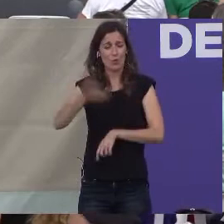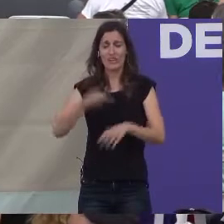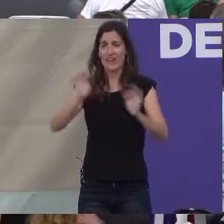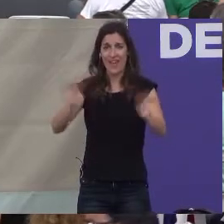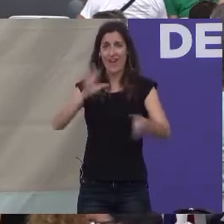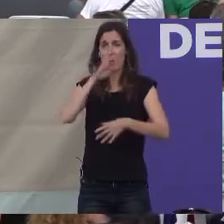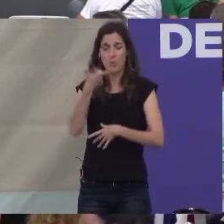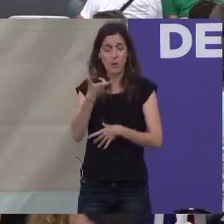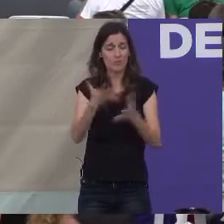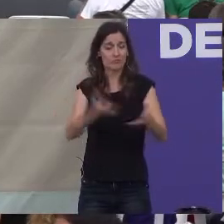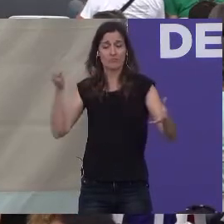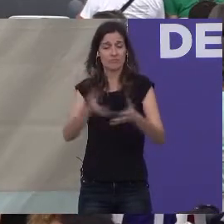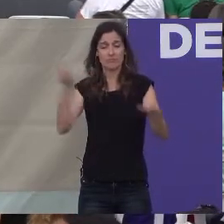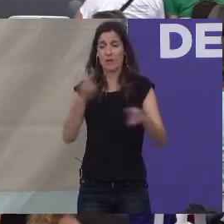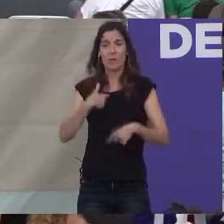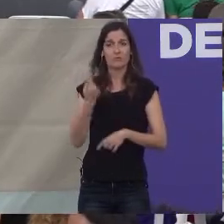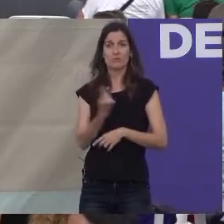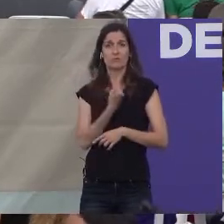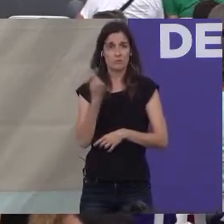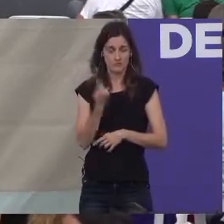quedar desproveídos y desprotegidos.